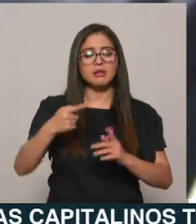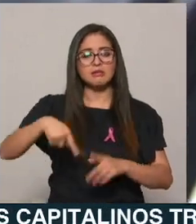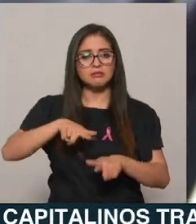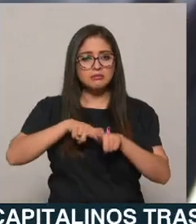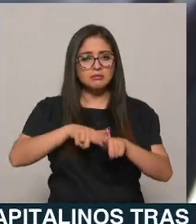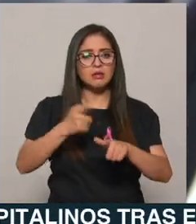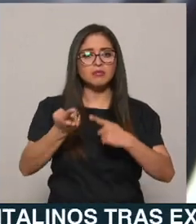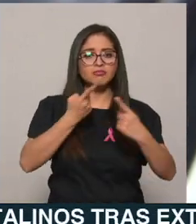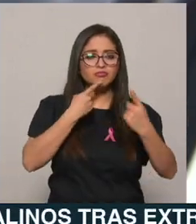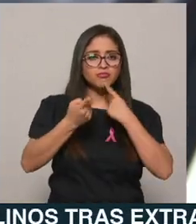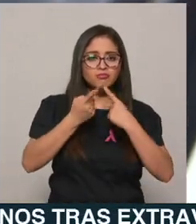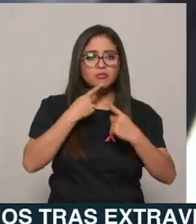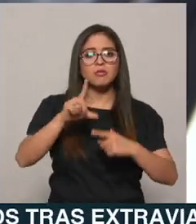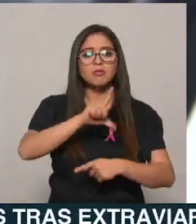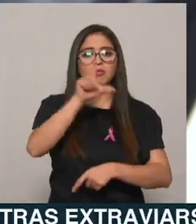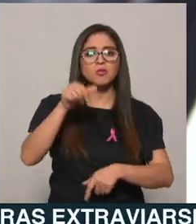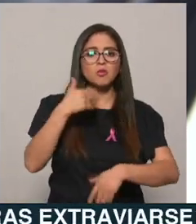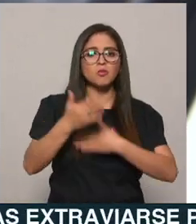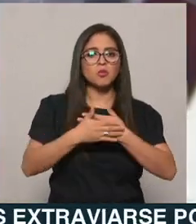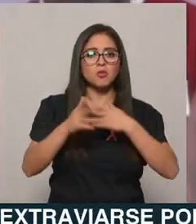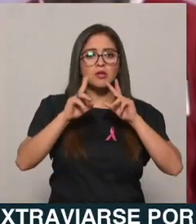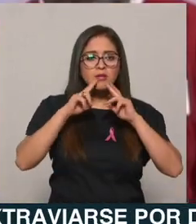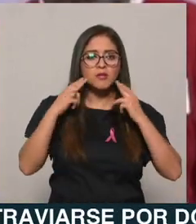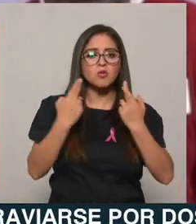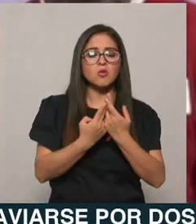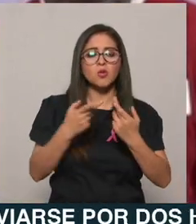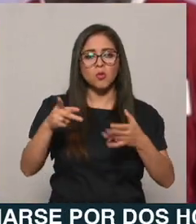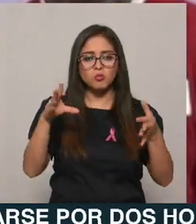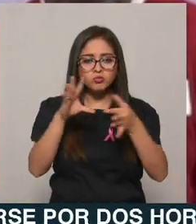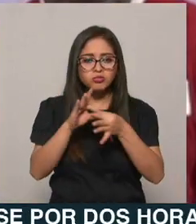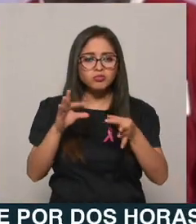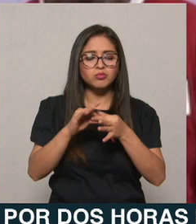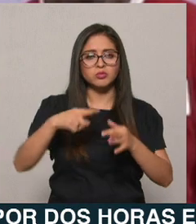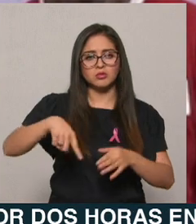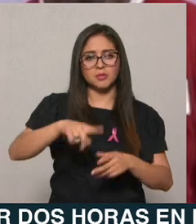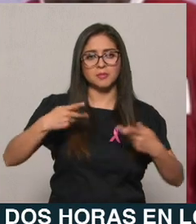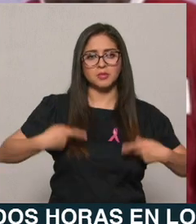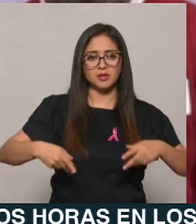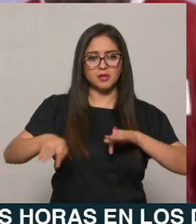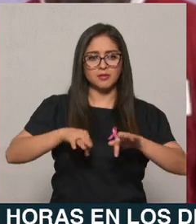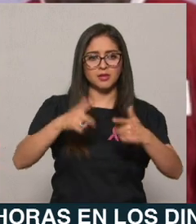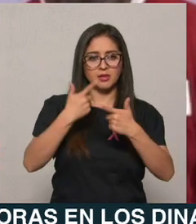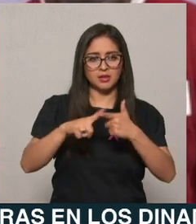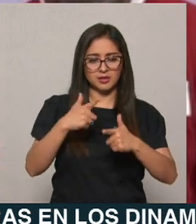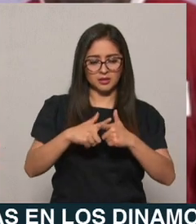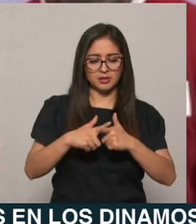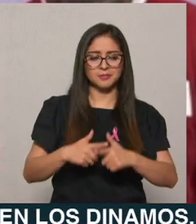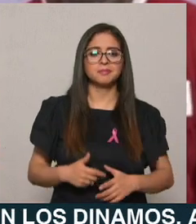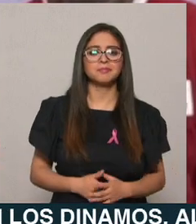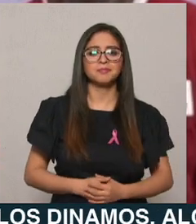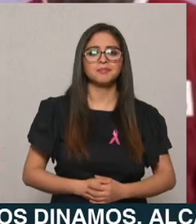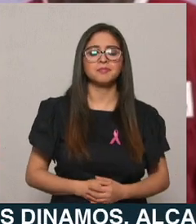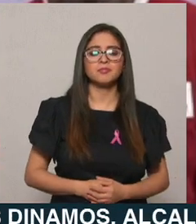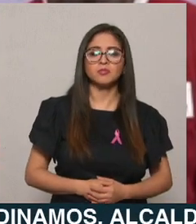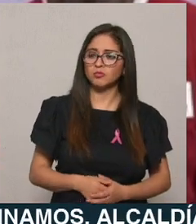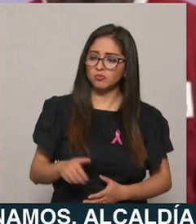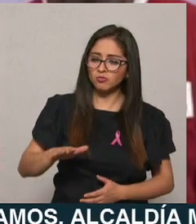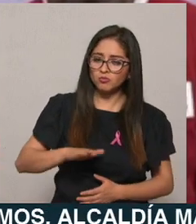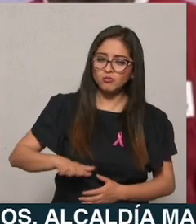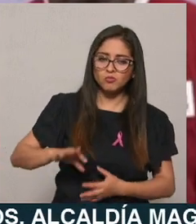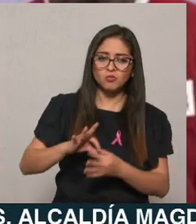y que se retomarán las mesas de trabajo con los taxistas. Por ello, queremos anunciar de manera conjunta que